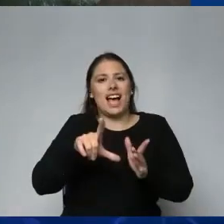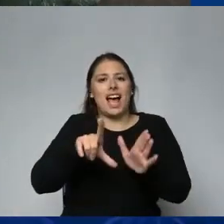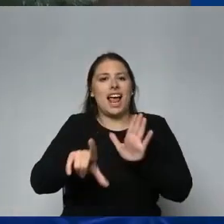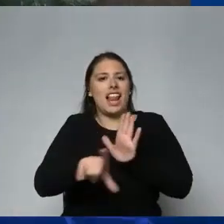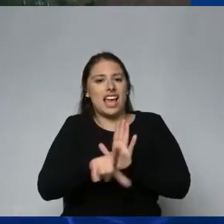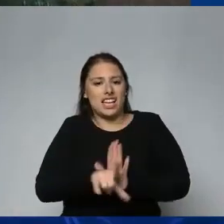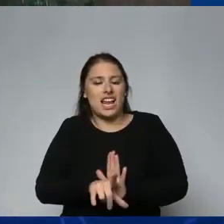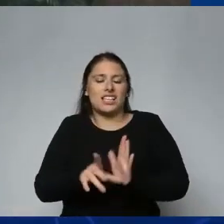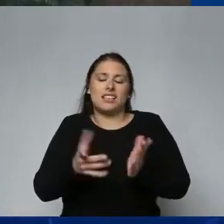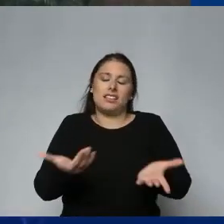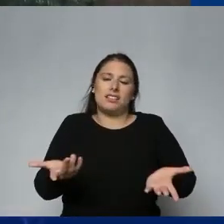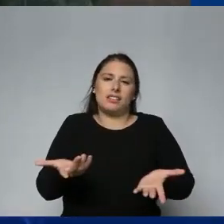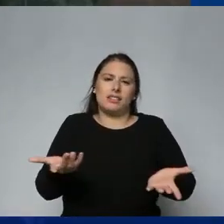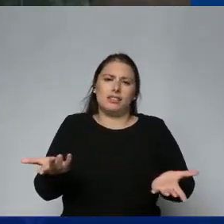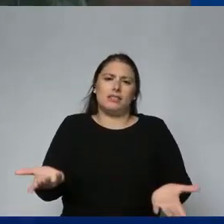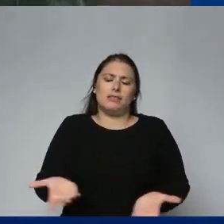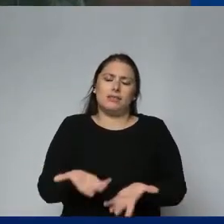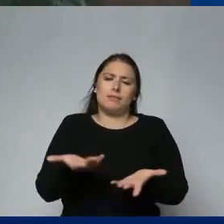bastante